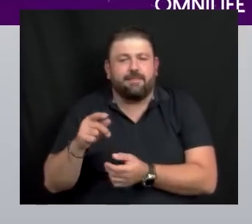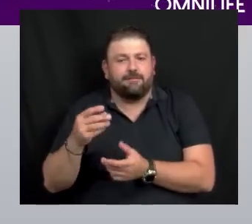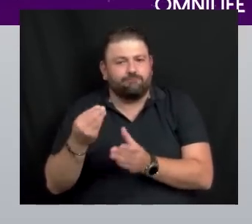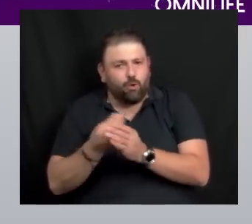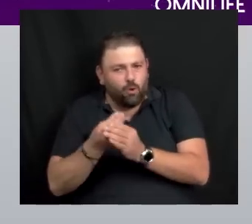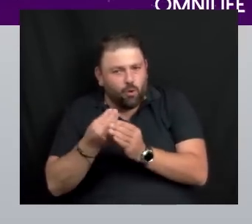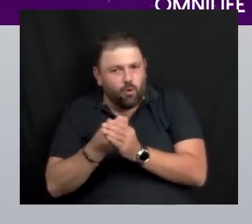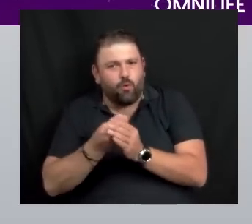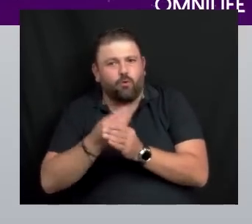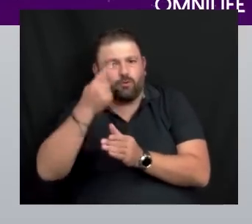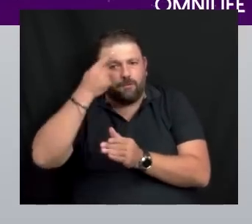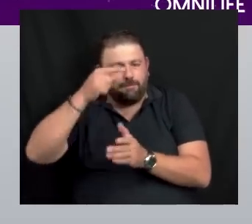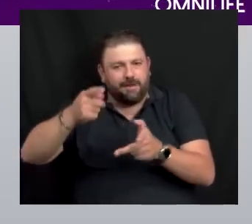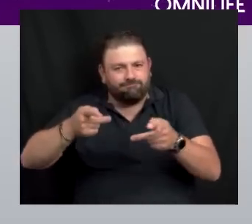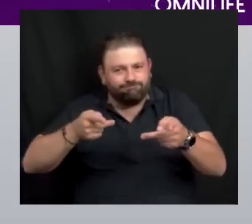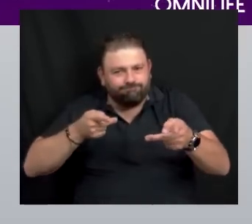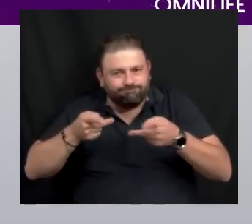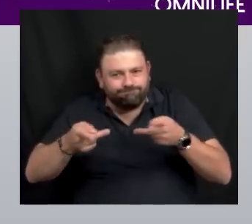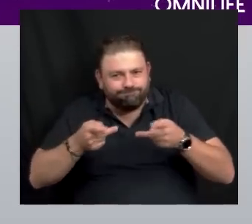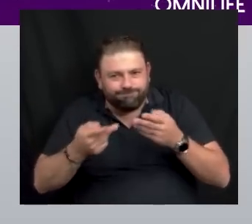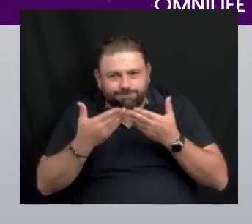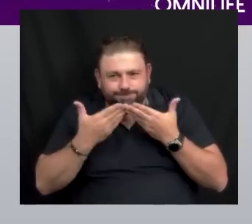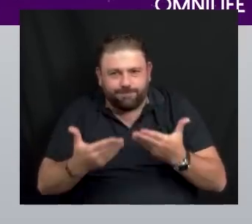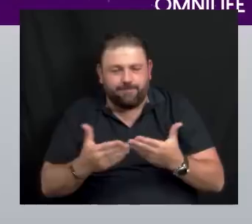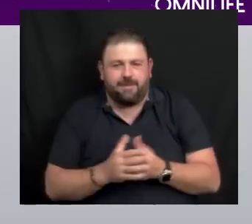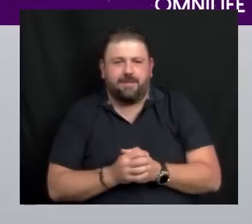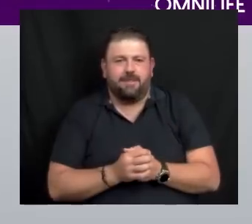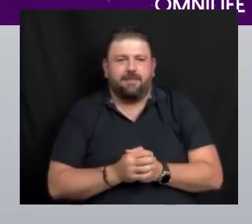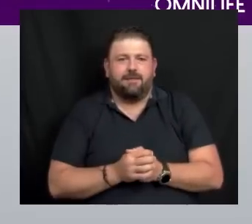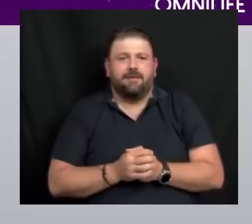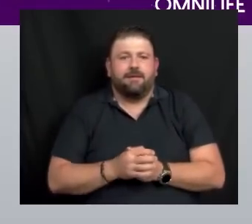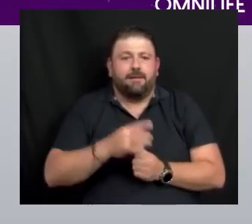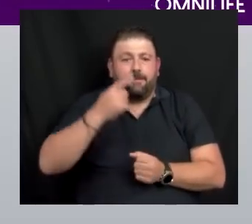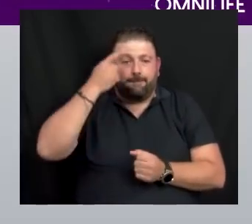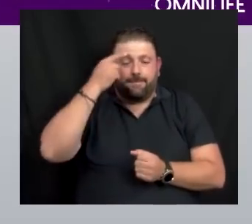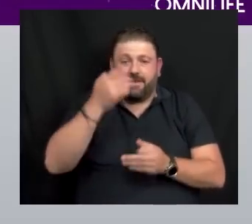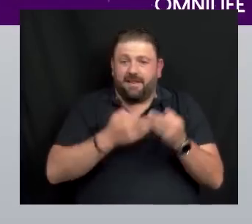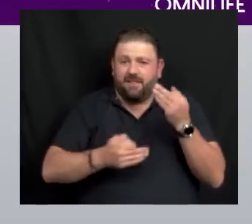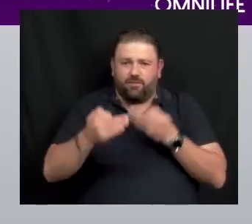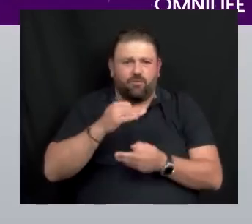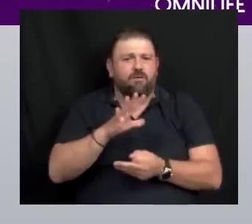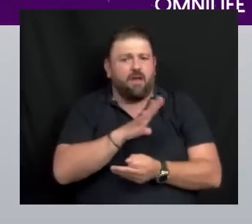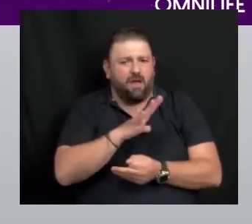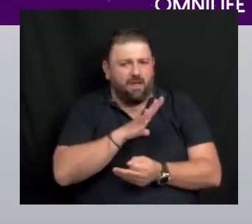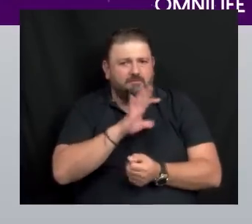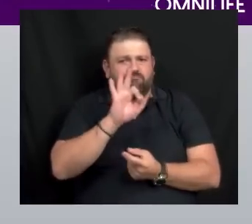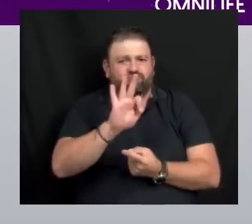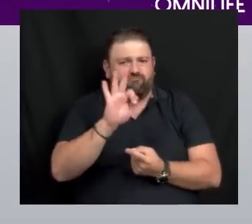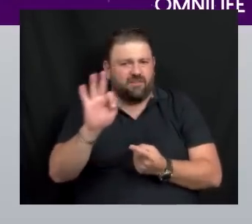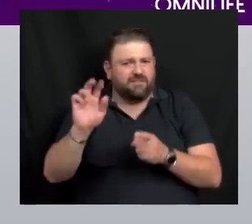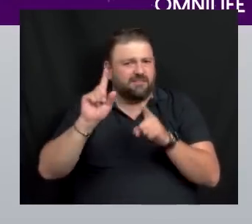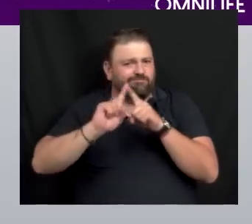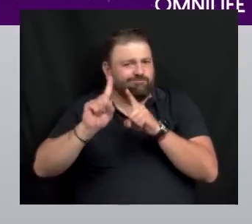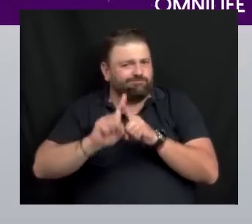creciendo el virtual también. Van a ver todas las fechas, van a mandar todas. Ya lo tenemos. Pero creciendo virtual es